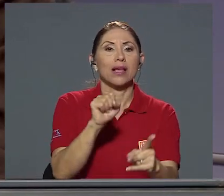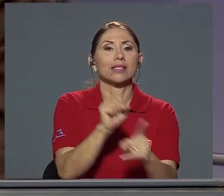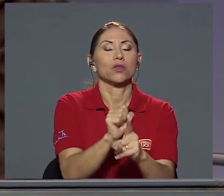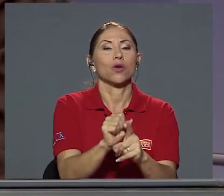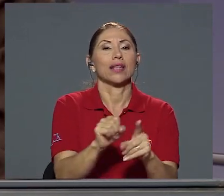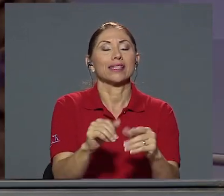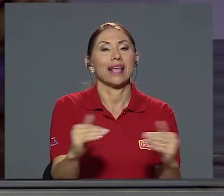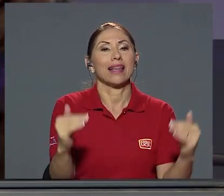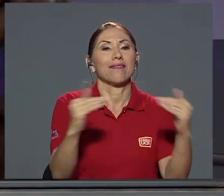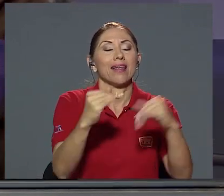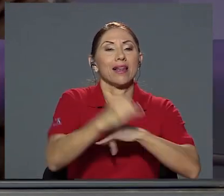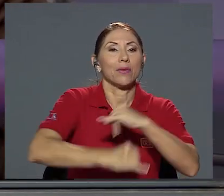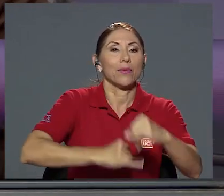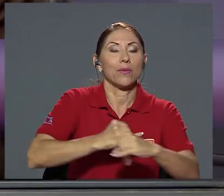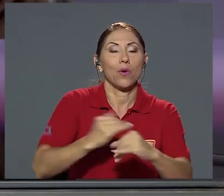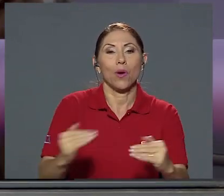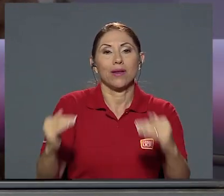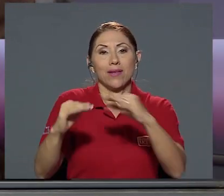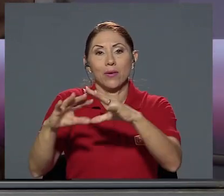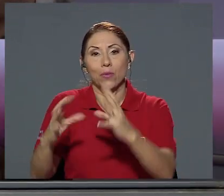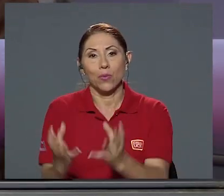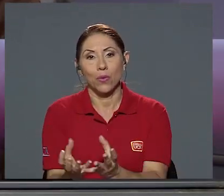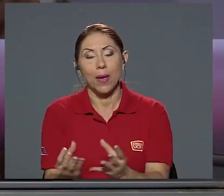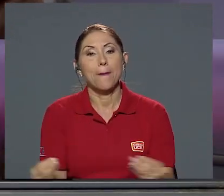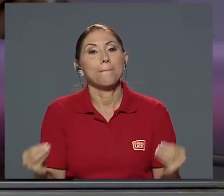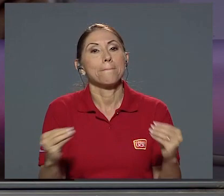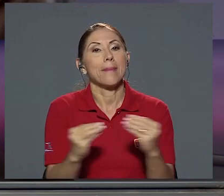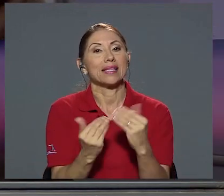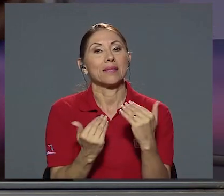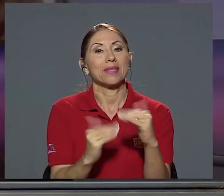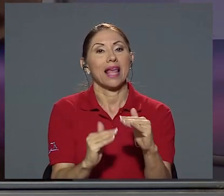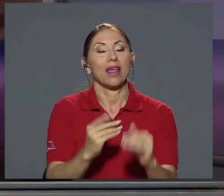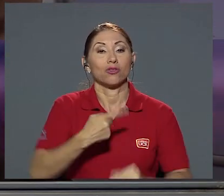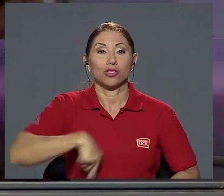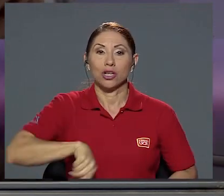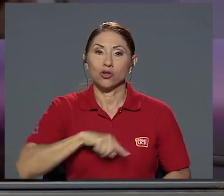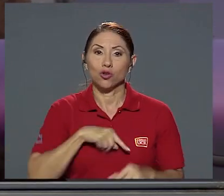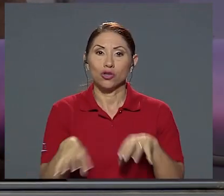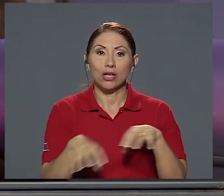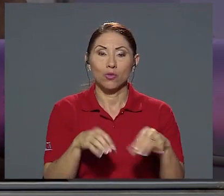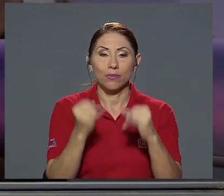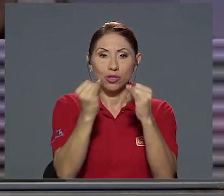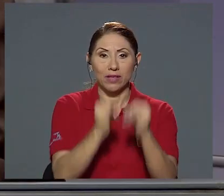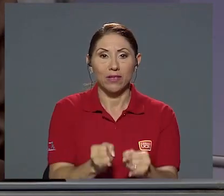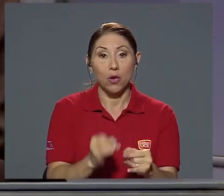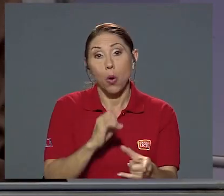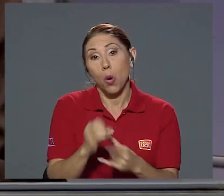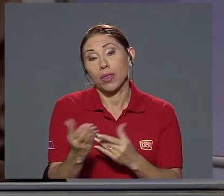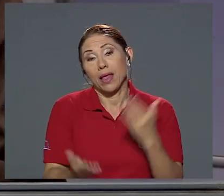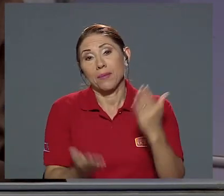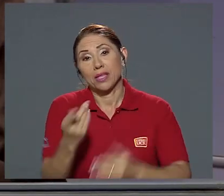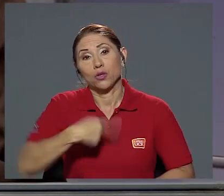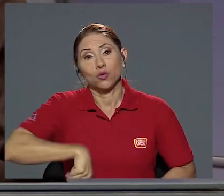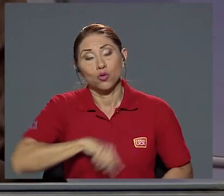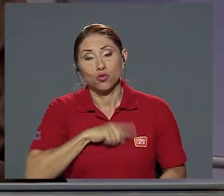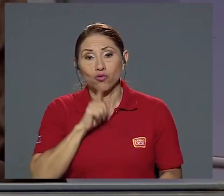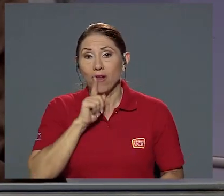transnacional y global, son mucho más limitados, actuando individualmente, o al menos no tenemos margen